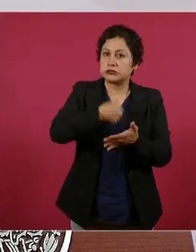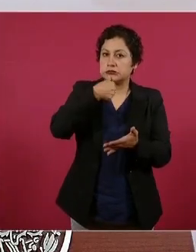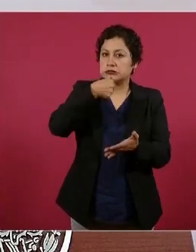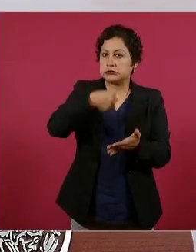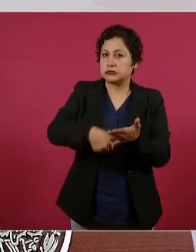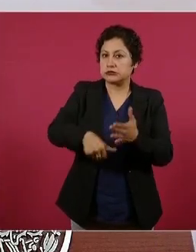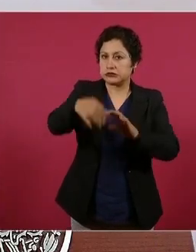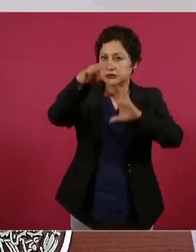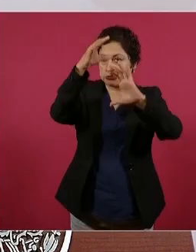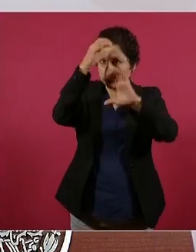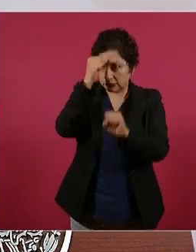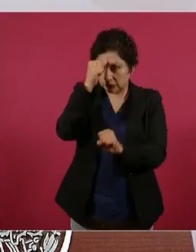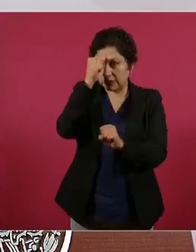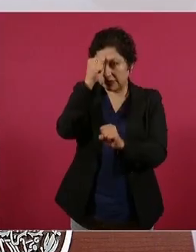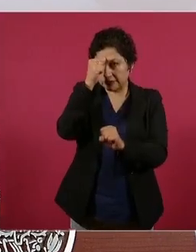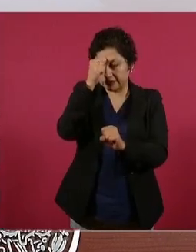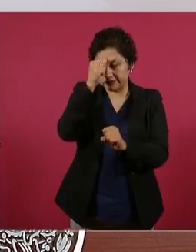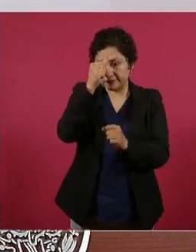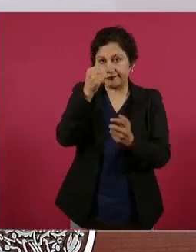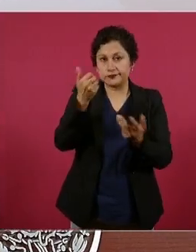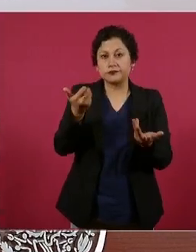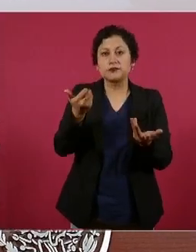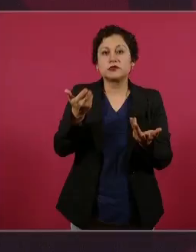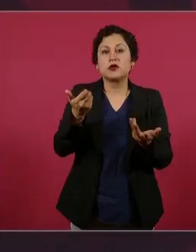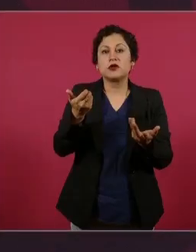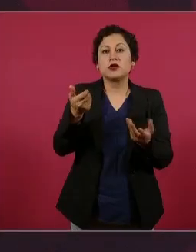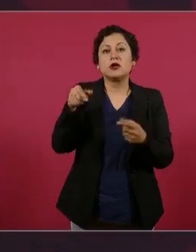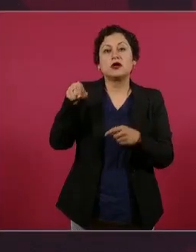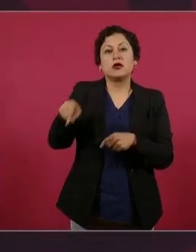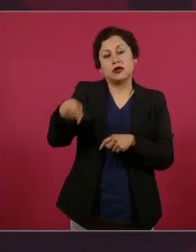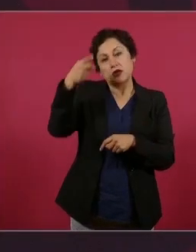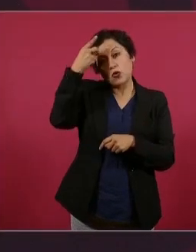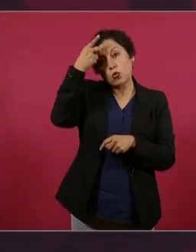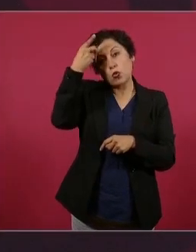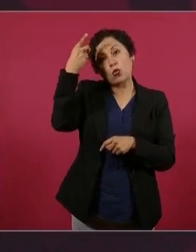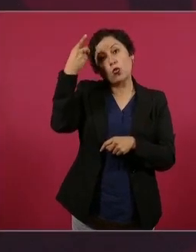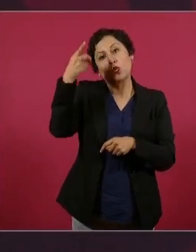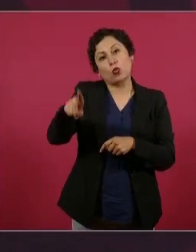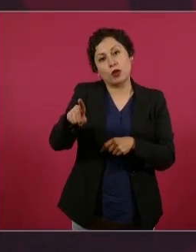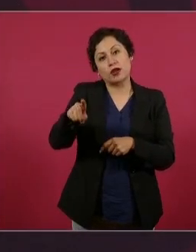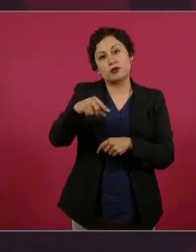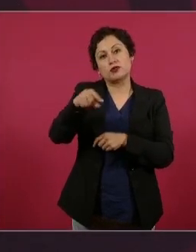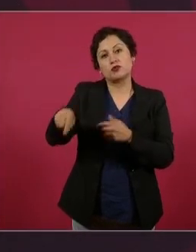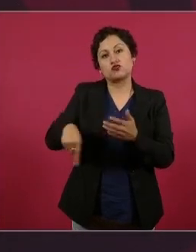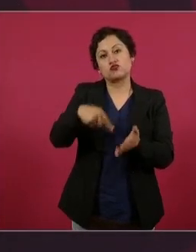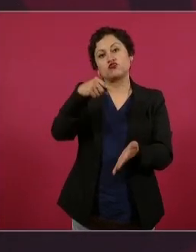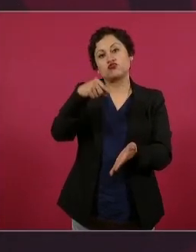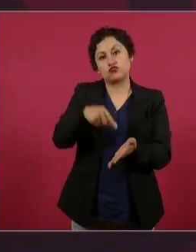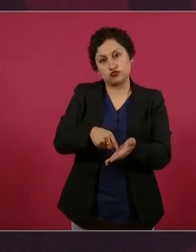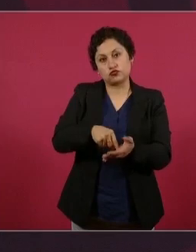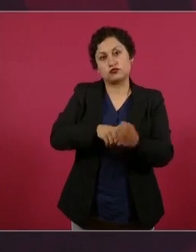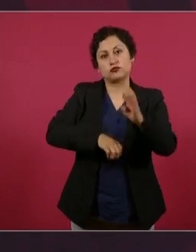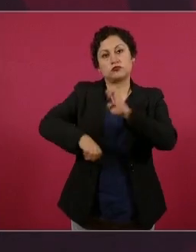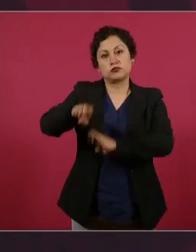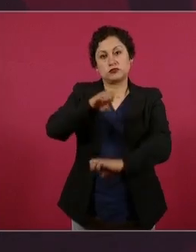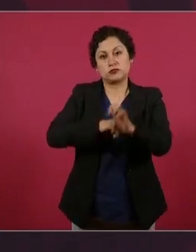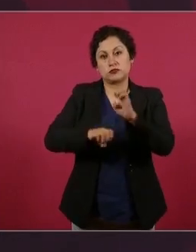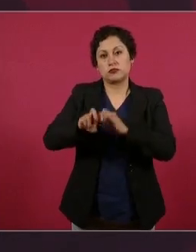con los dueños, ¿no? Sí, de la empresa